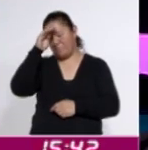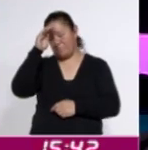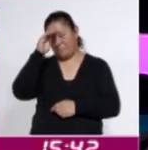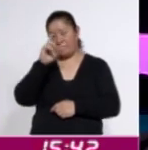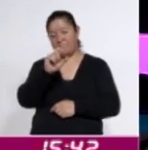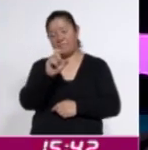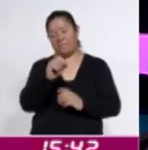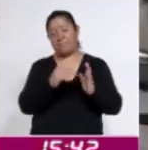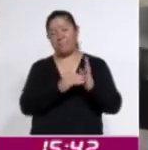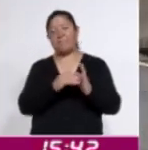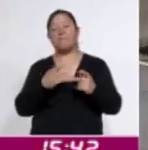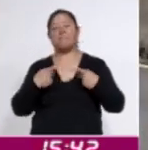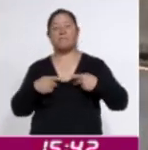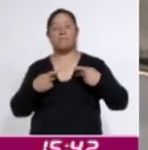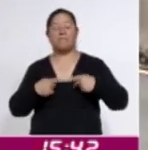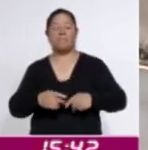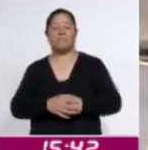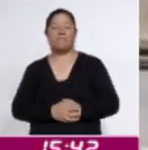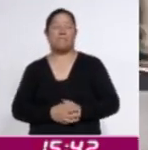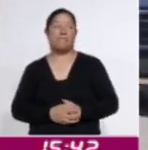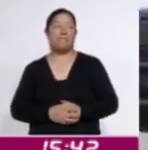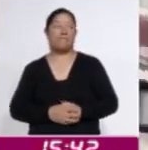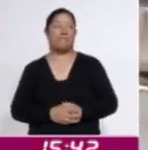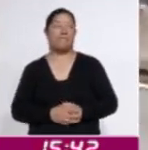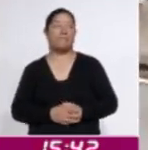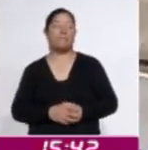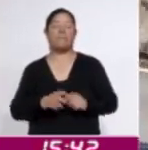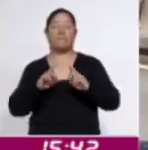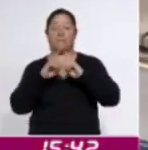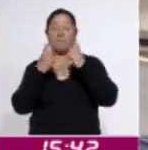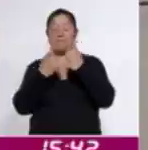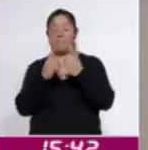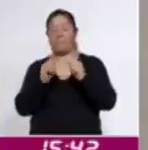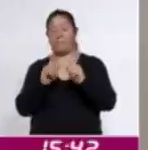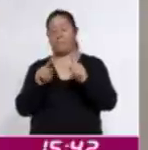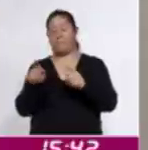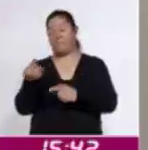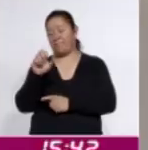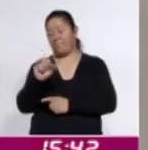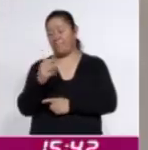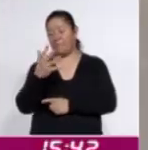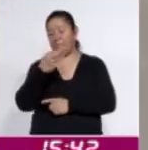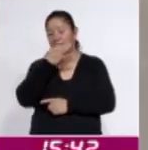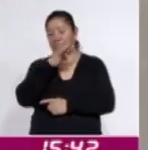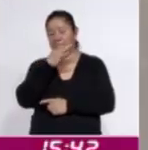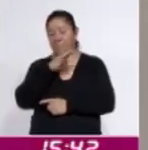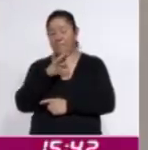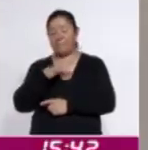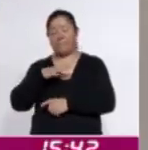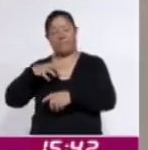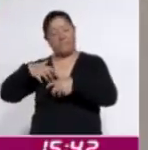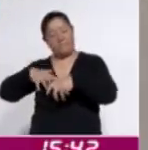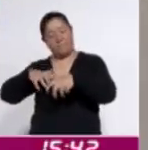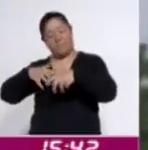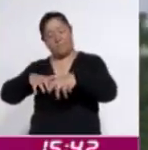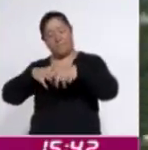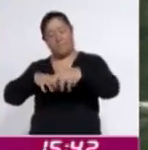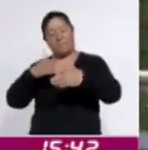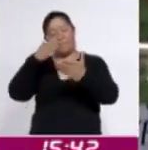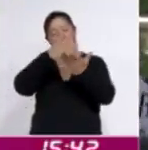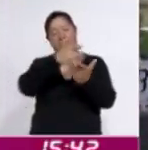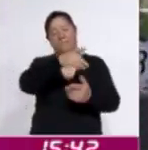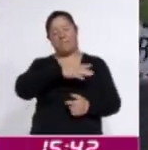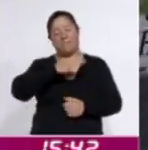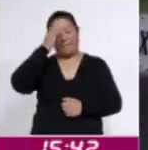20.000 personas. La diócesis de Tlaxcala celebrará su 65 aniversario con una peregrinación masiva a la Basílica de